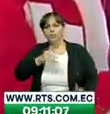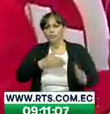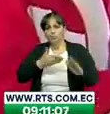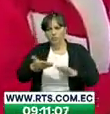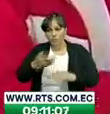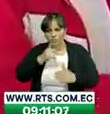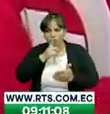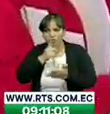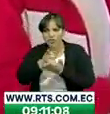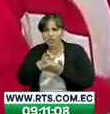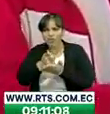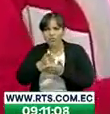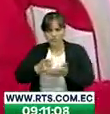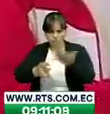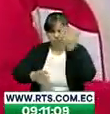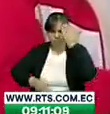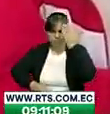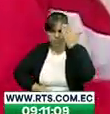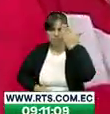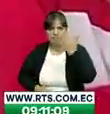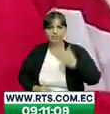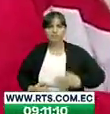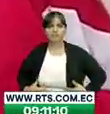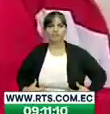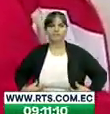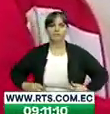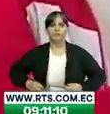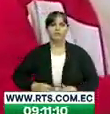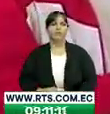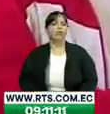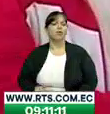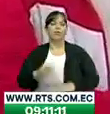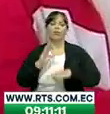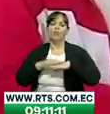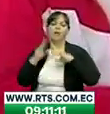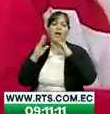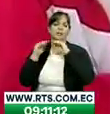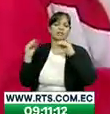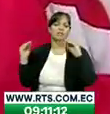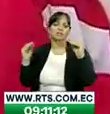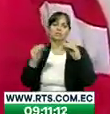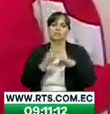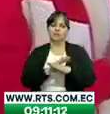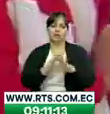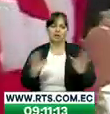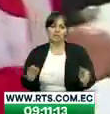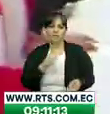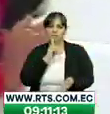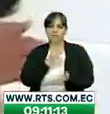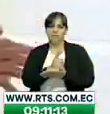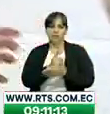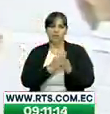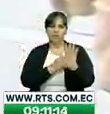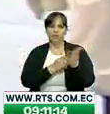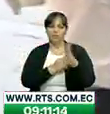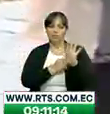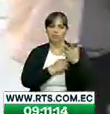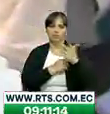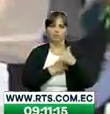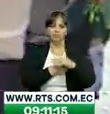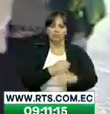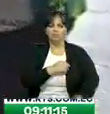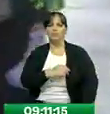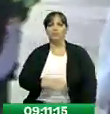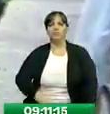que información tienen ustedes al respecto bueno son rumores en el medio oficial que determina la tipificación la confirmación en el in spite